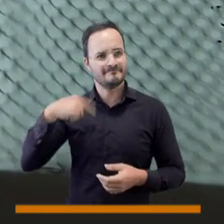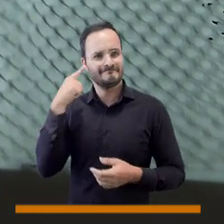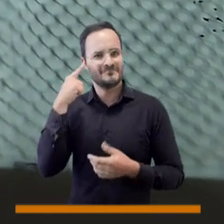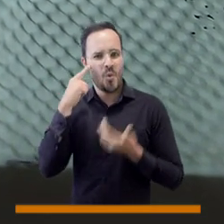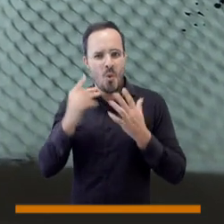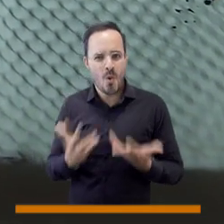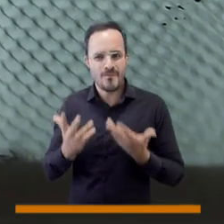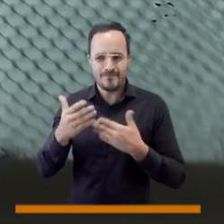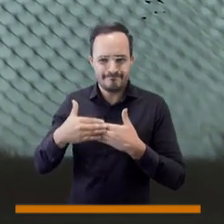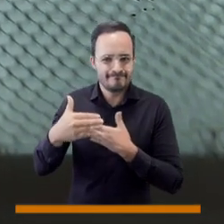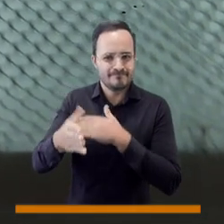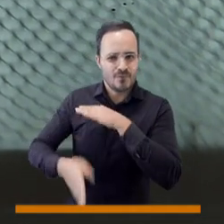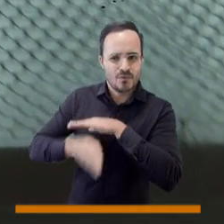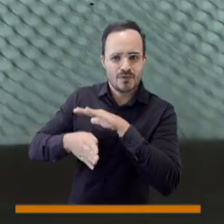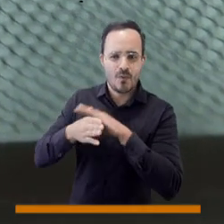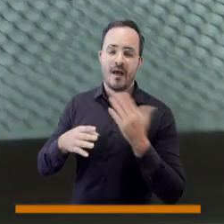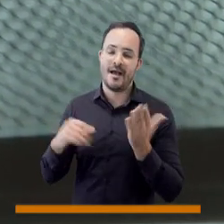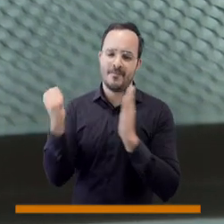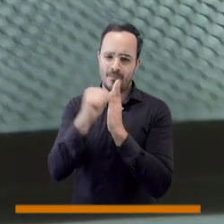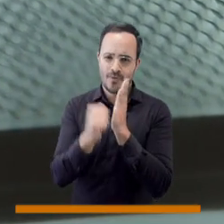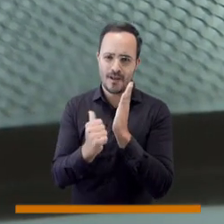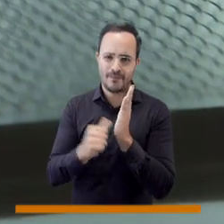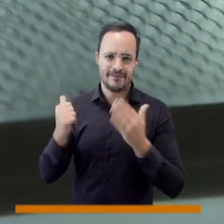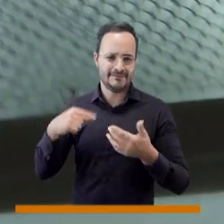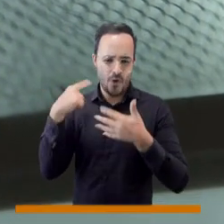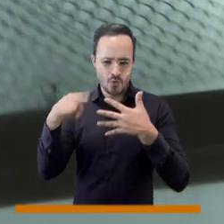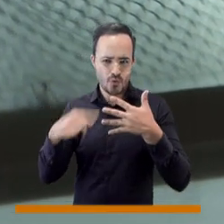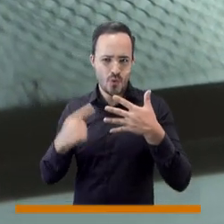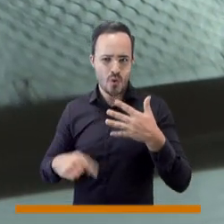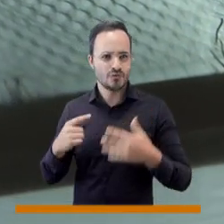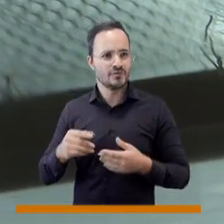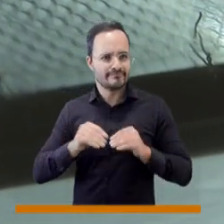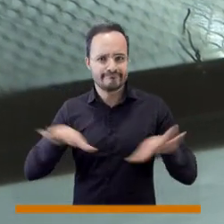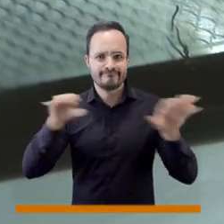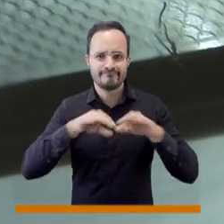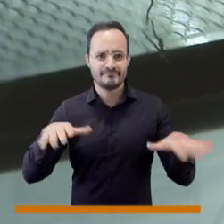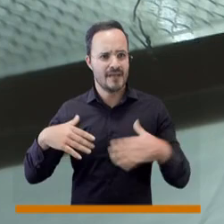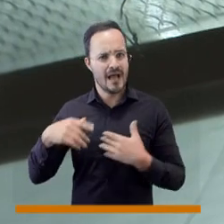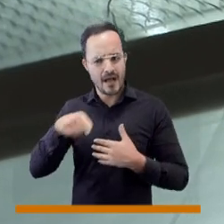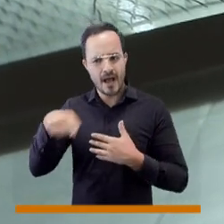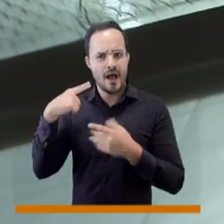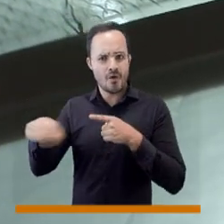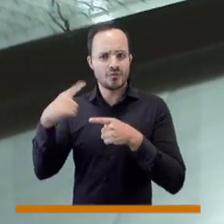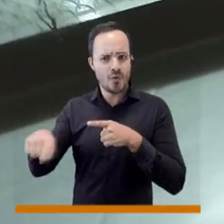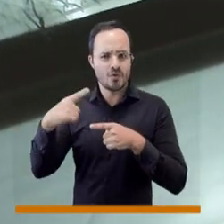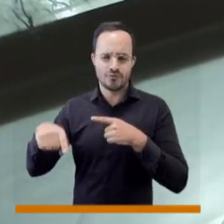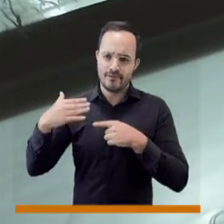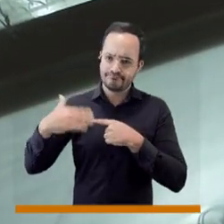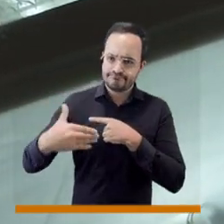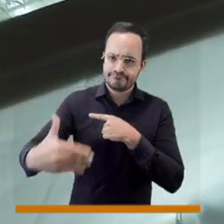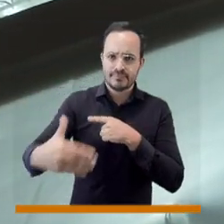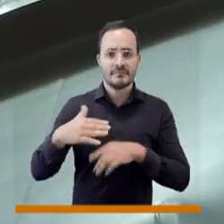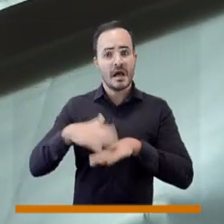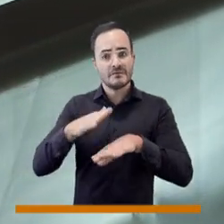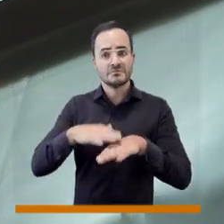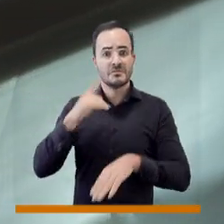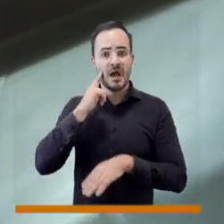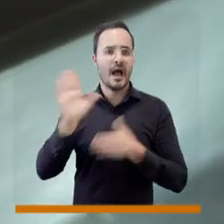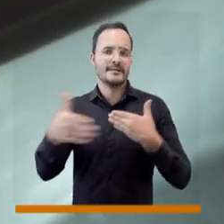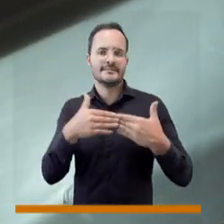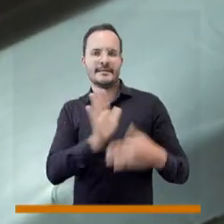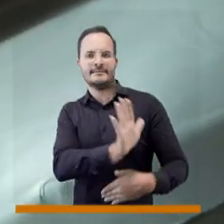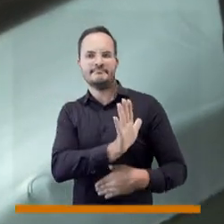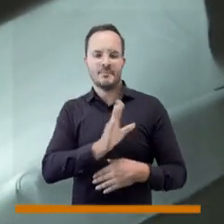de sostenerlo a través pues de un ritmo de programación mucho más constante. Ya no tenemos restricciones